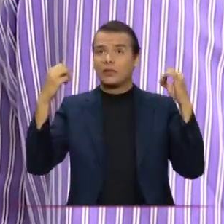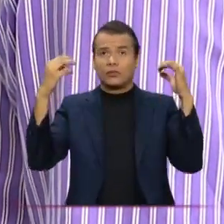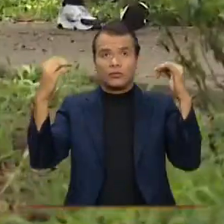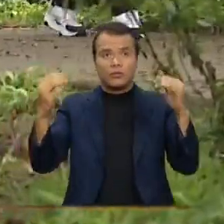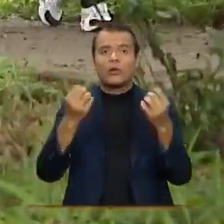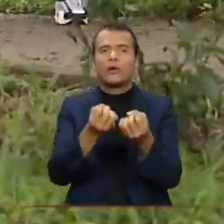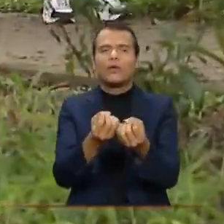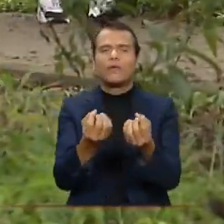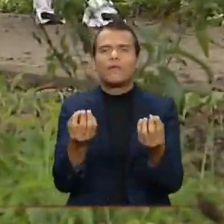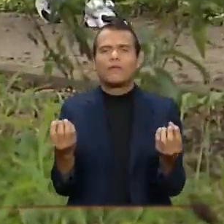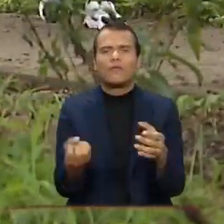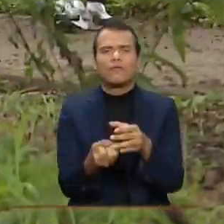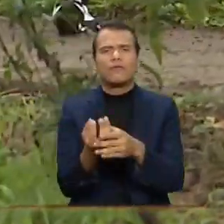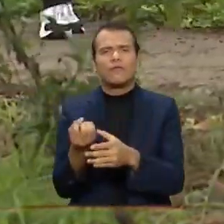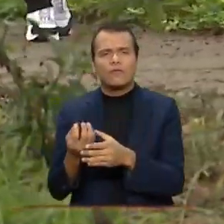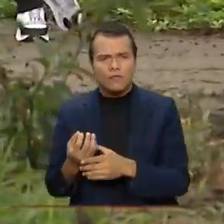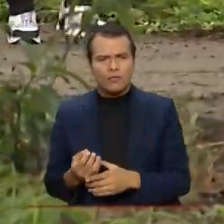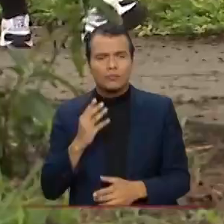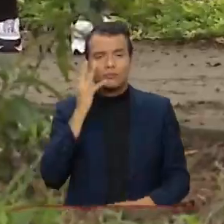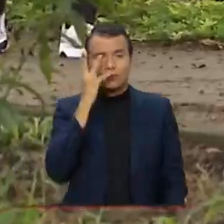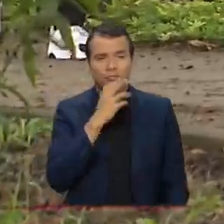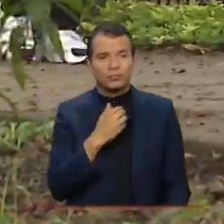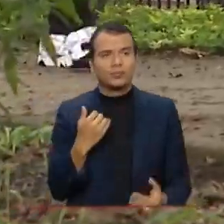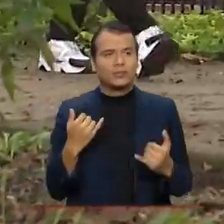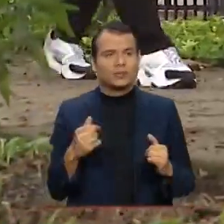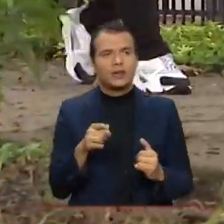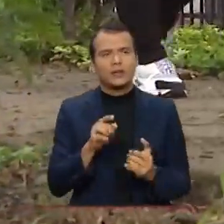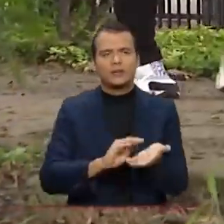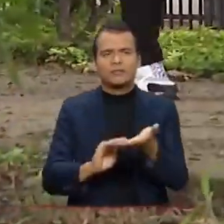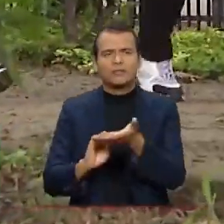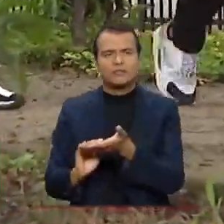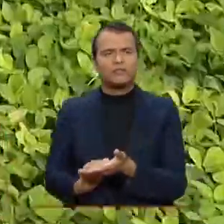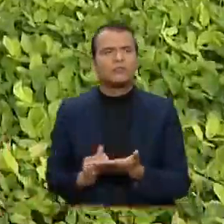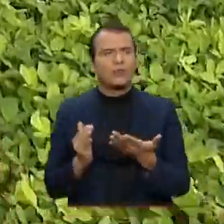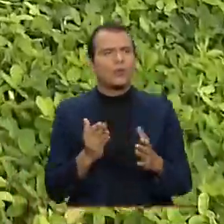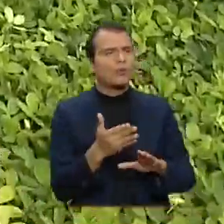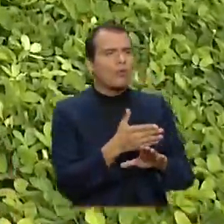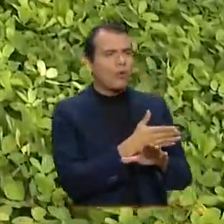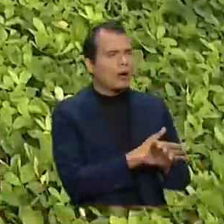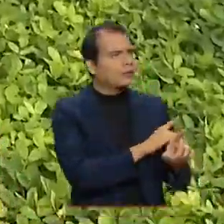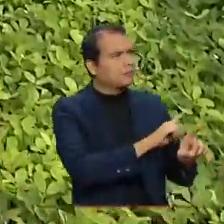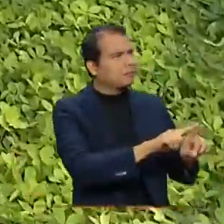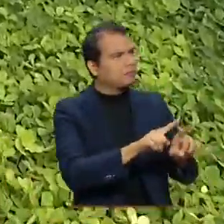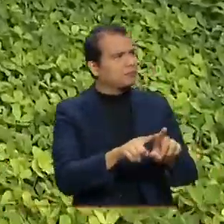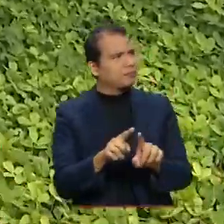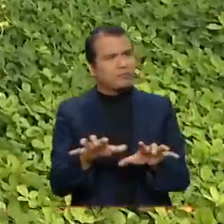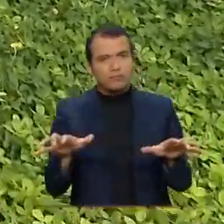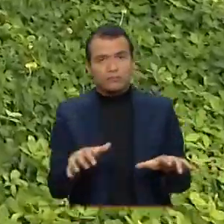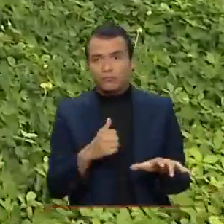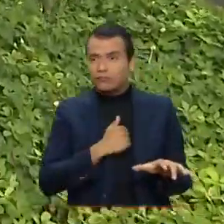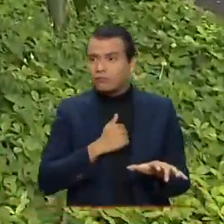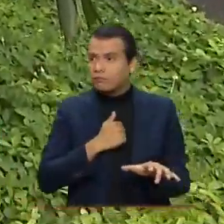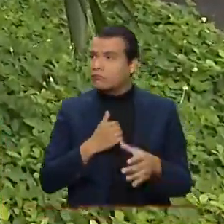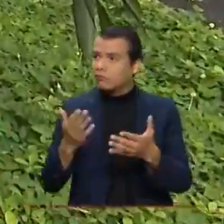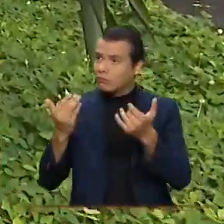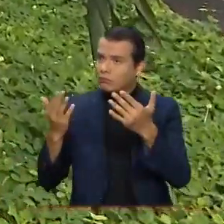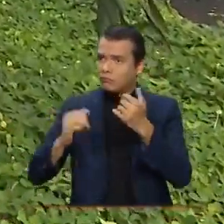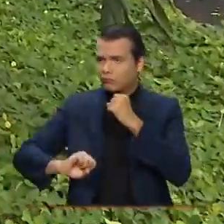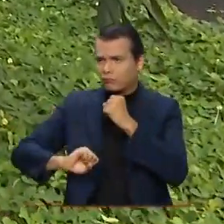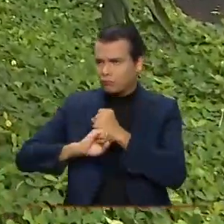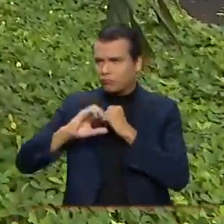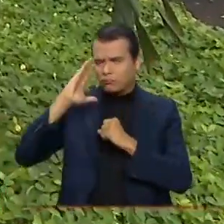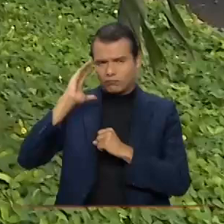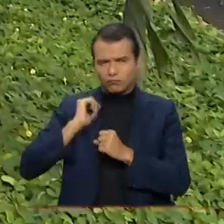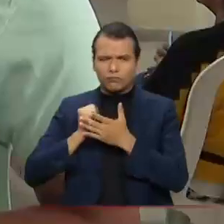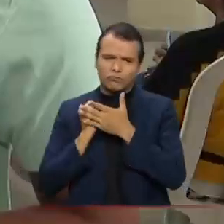mucho más sano hemos realizado muchas actividades dentro de las actividades hemos jornadas de limpieza con la ayuda de la policía y